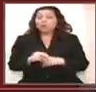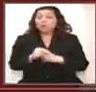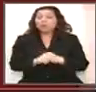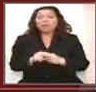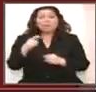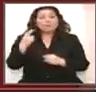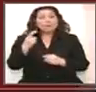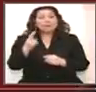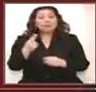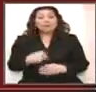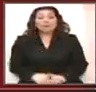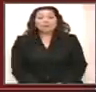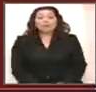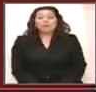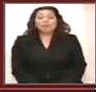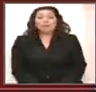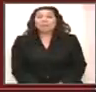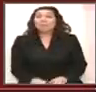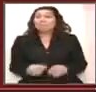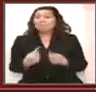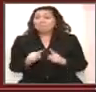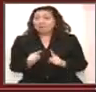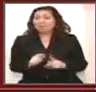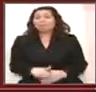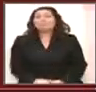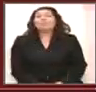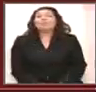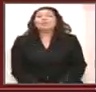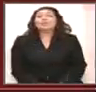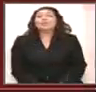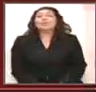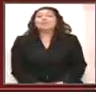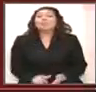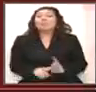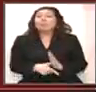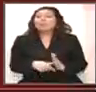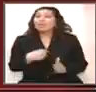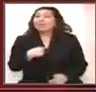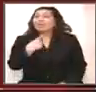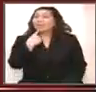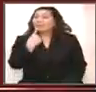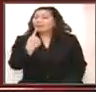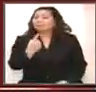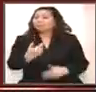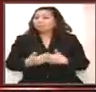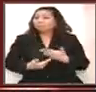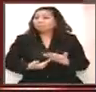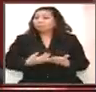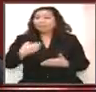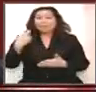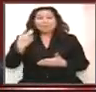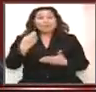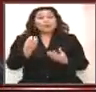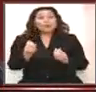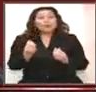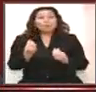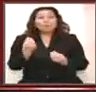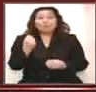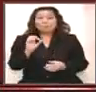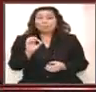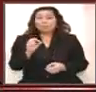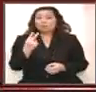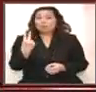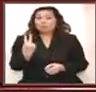Nacional de Política Criminal. Permítanme, luego de haber señalado los avances en estas políticas y como punto 2